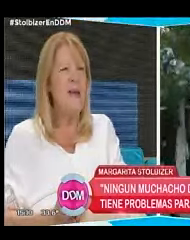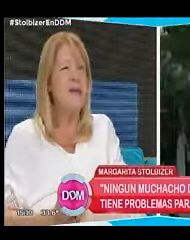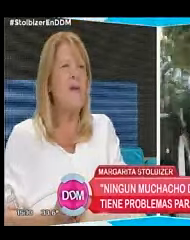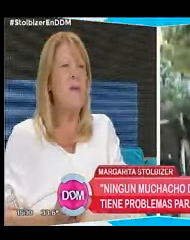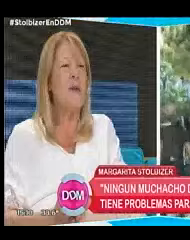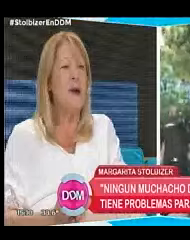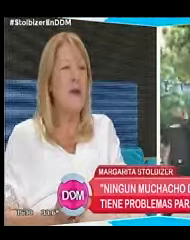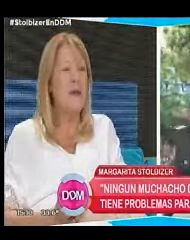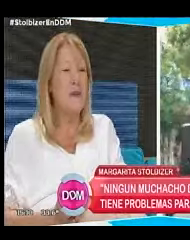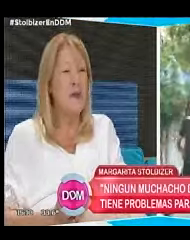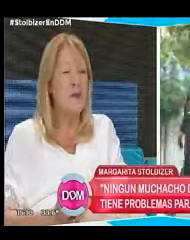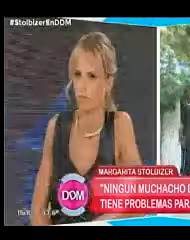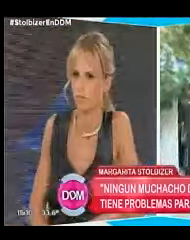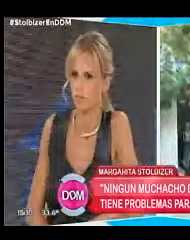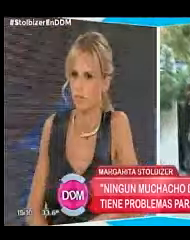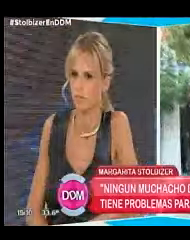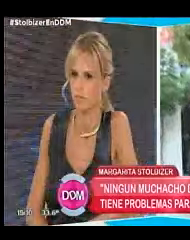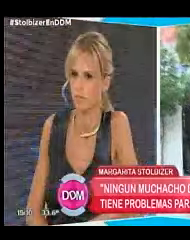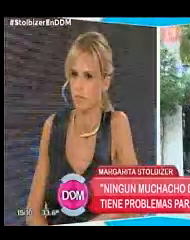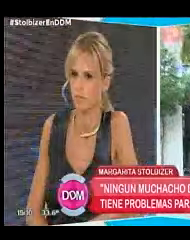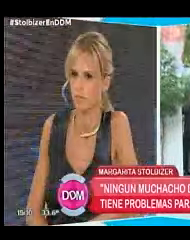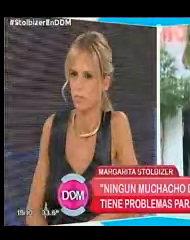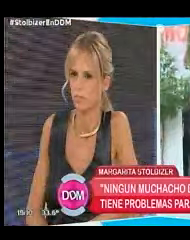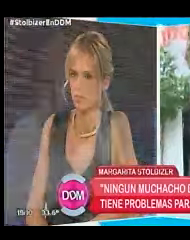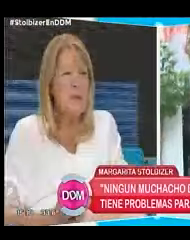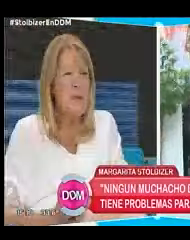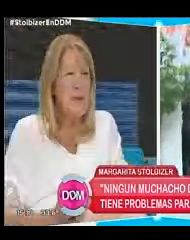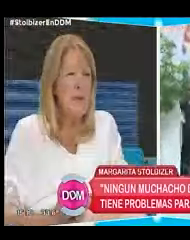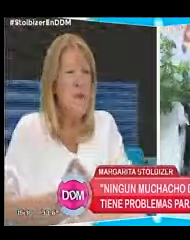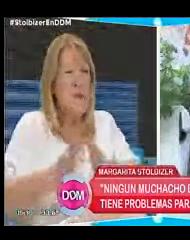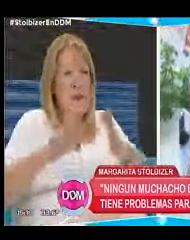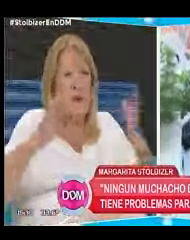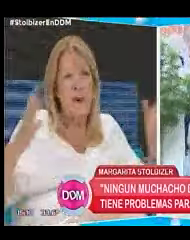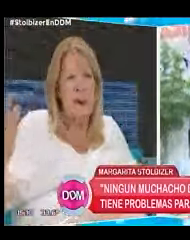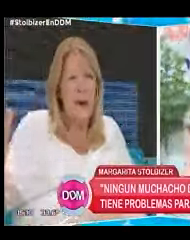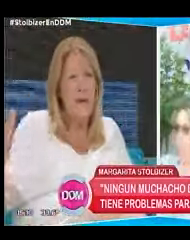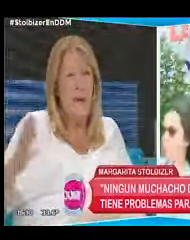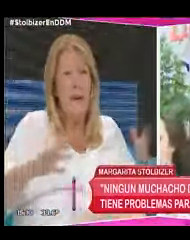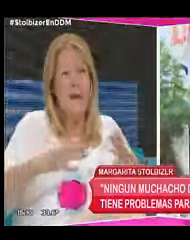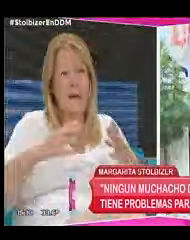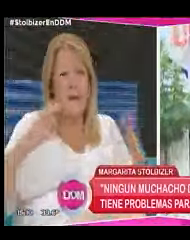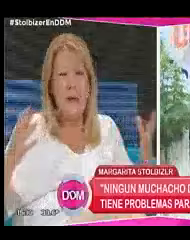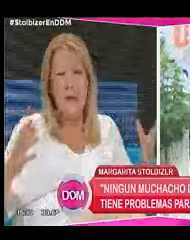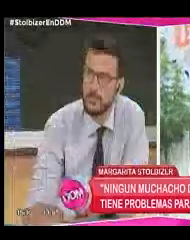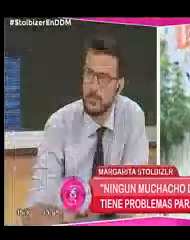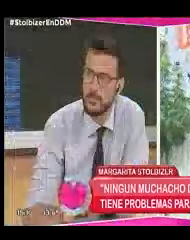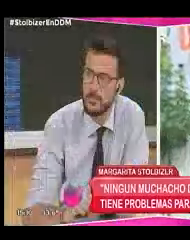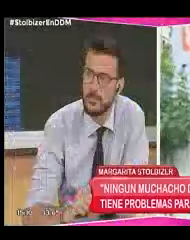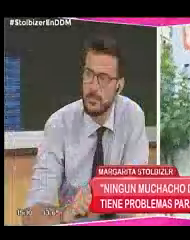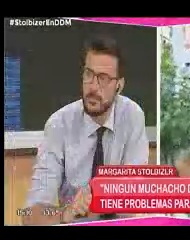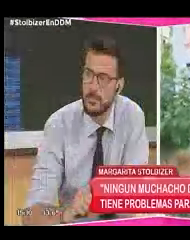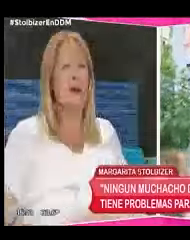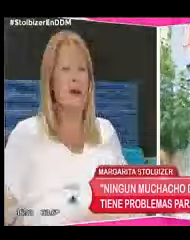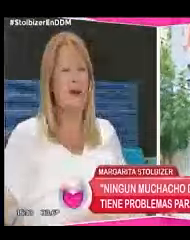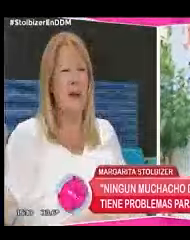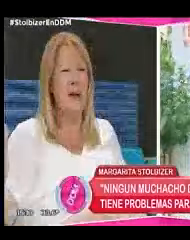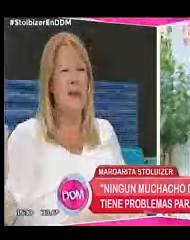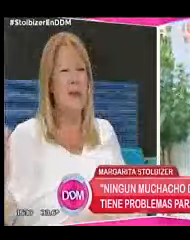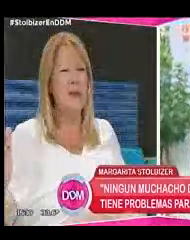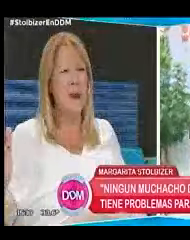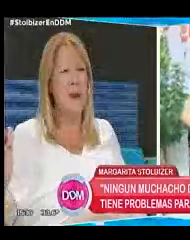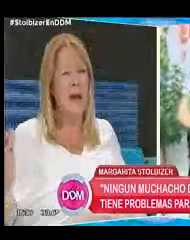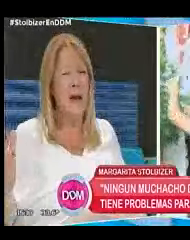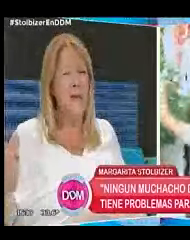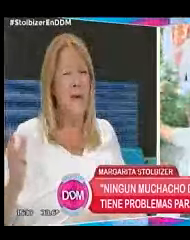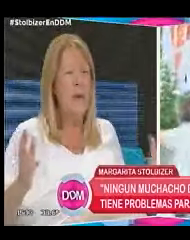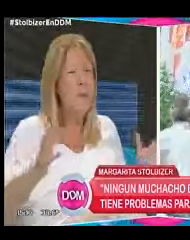Aires es aumentarle 250 pesos. Entonces yo digo, muchos de los que hablan de los docentes y los plantean como irracionales